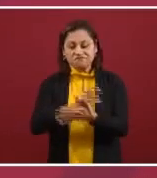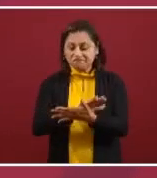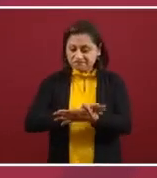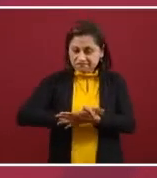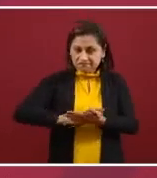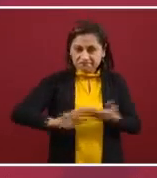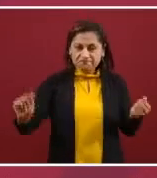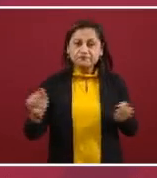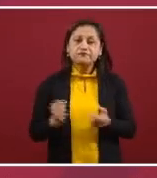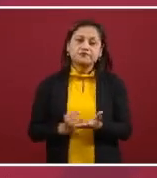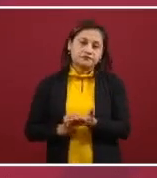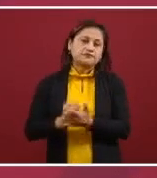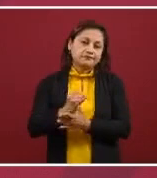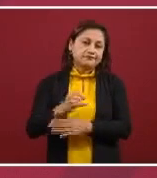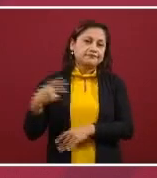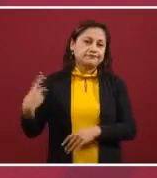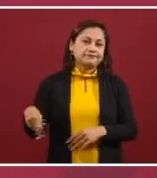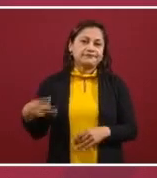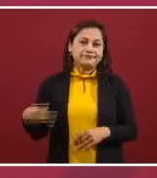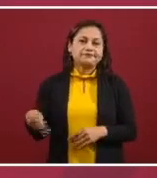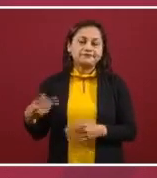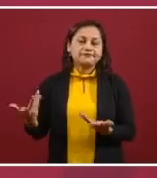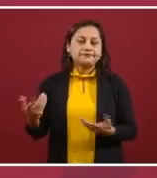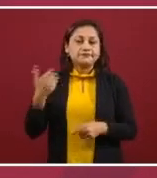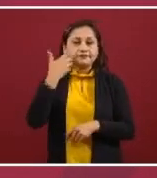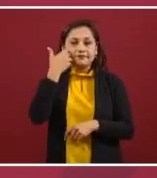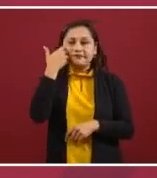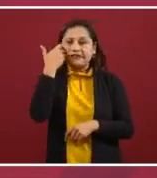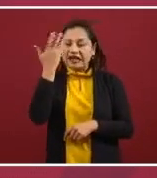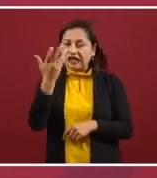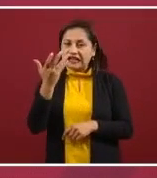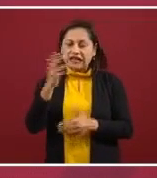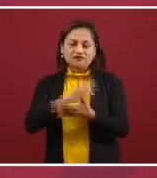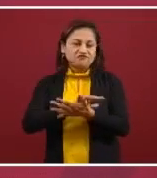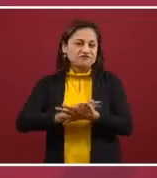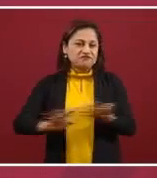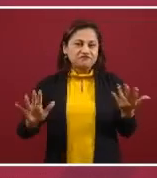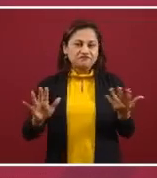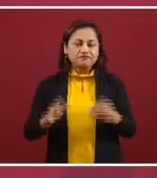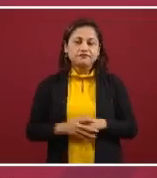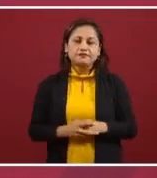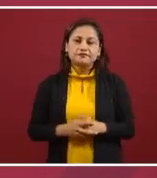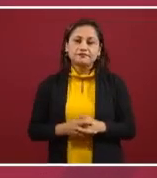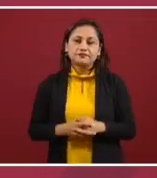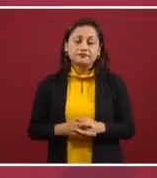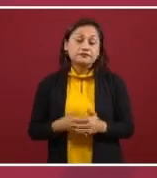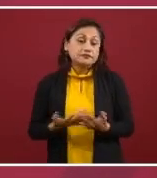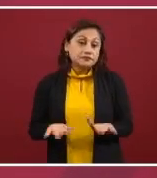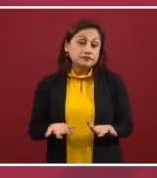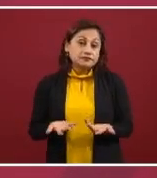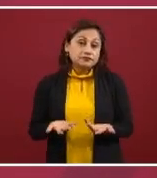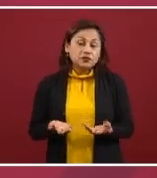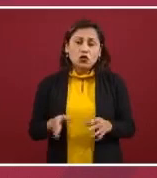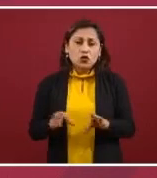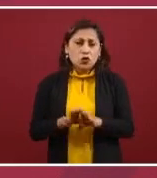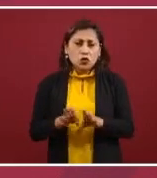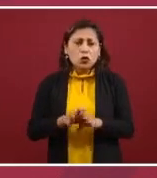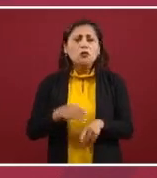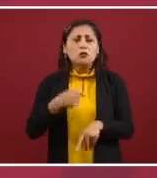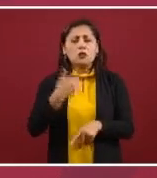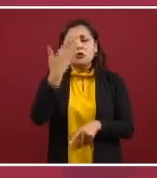de exterminar. Y lo muestran así los datos